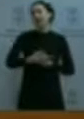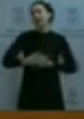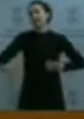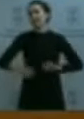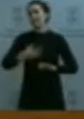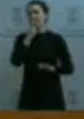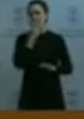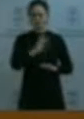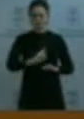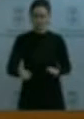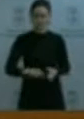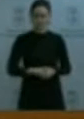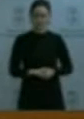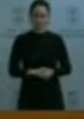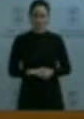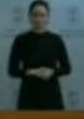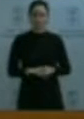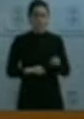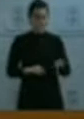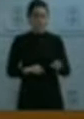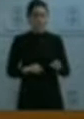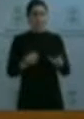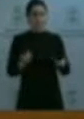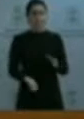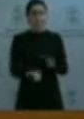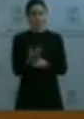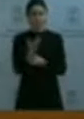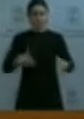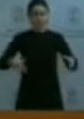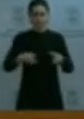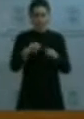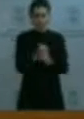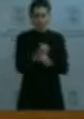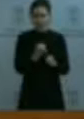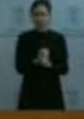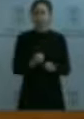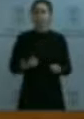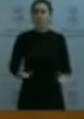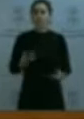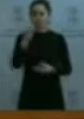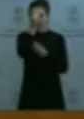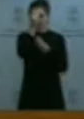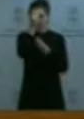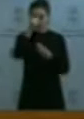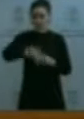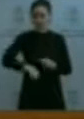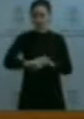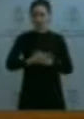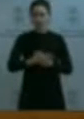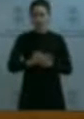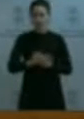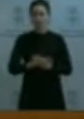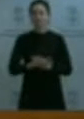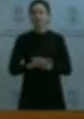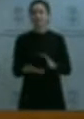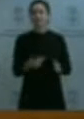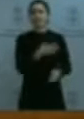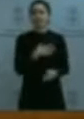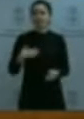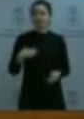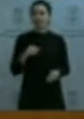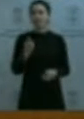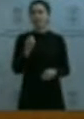con la creación de este grupo de trabajo, efectivamente, como creo que ya se ha dicho aquí, se trataría primero de una mejor comunicación entre los